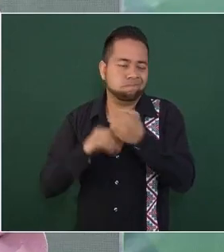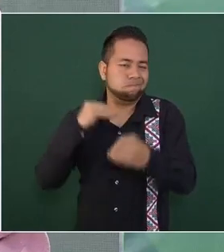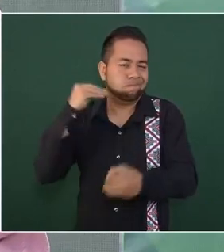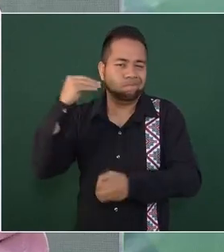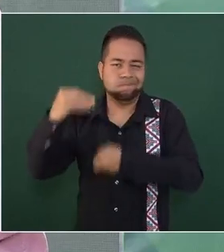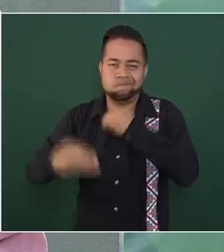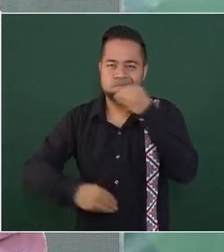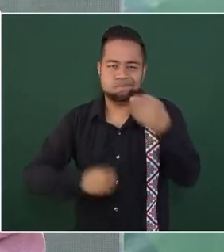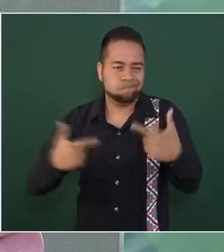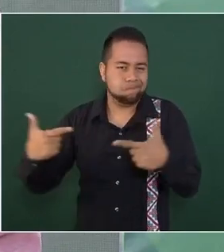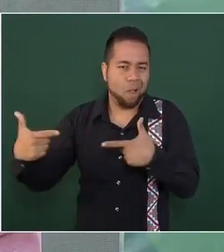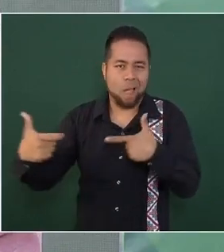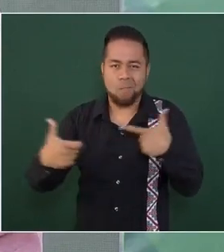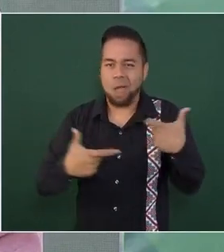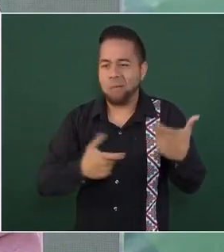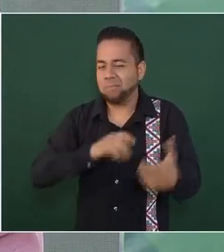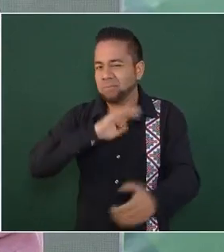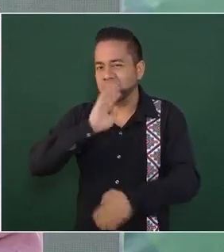confrontaciones